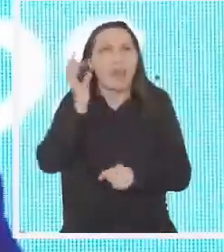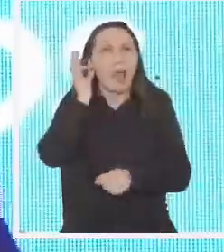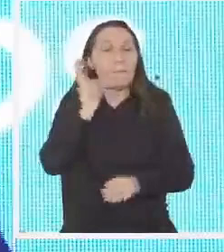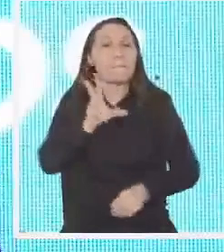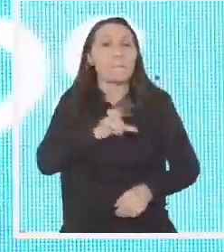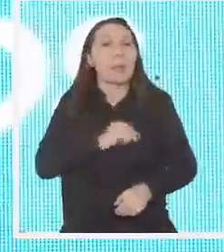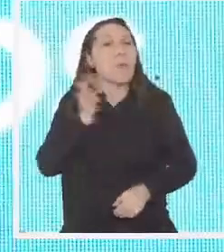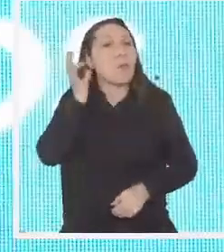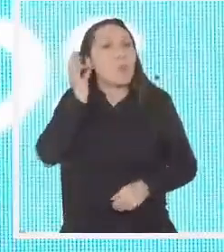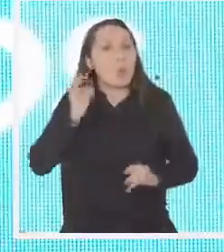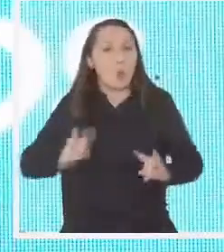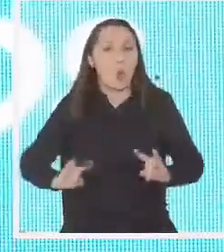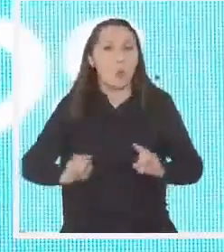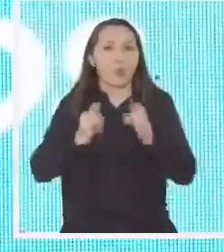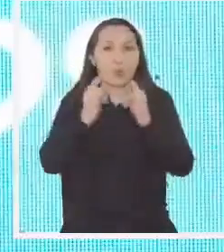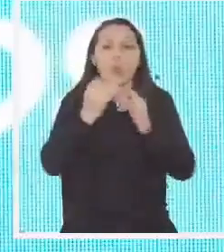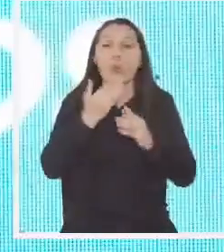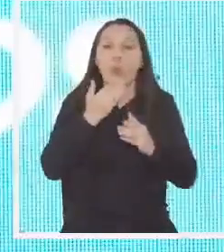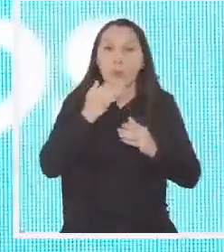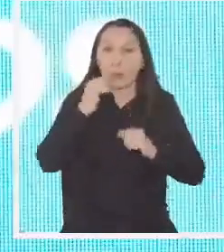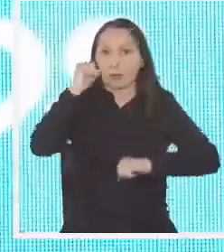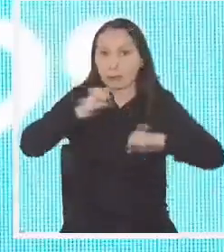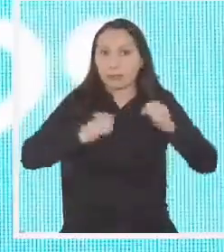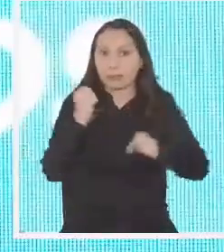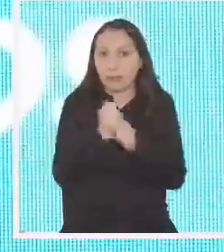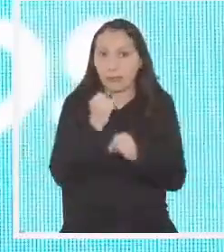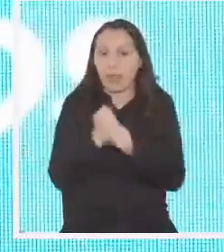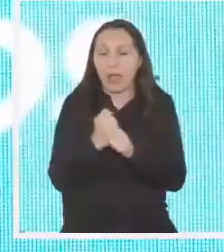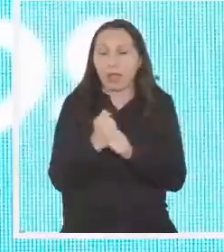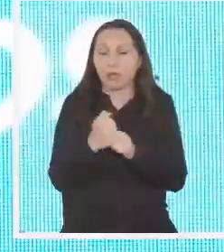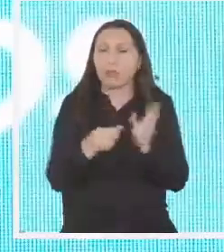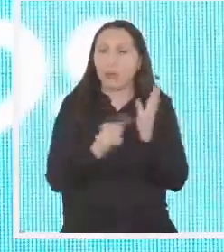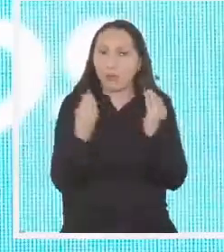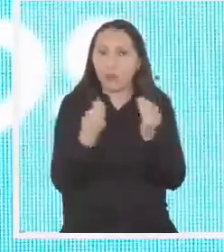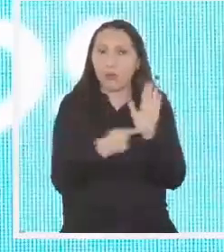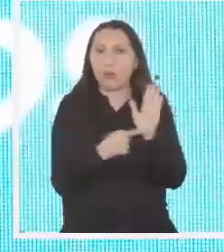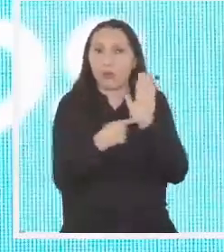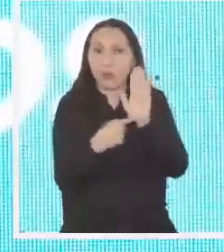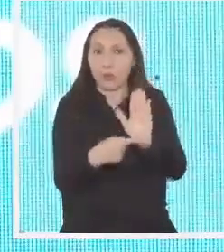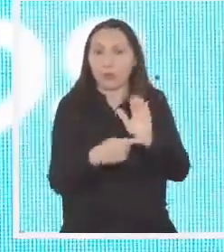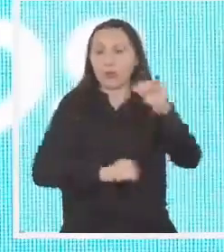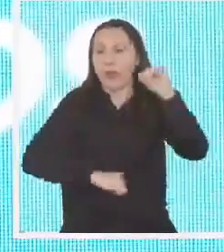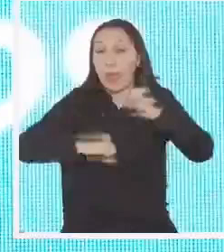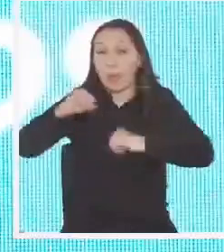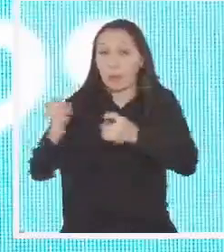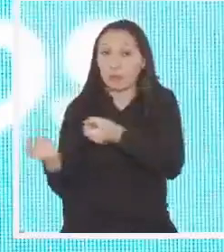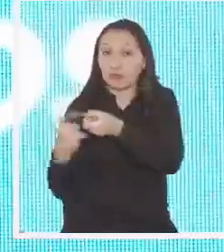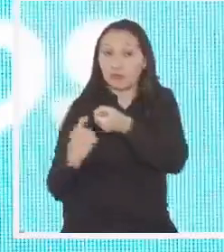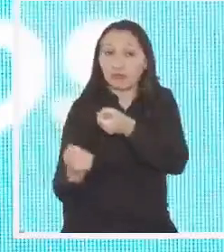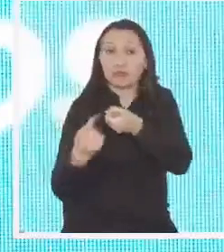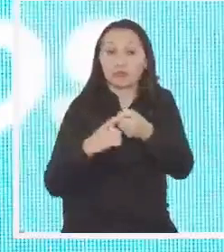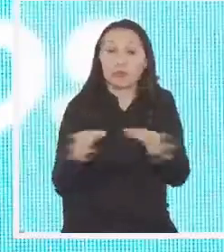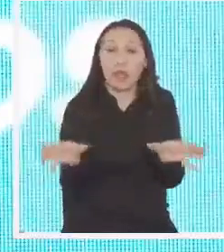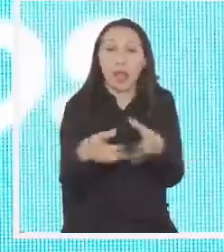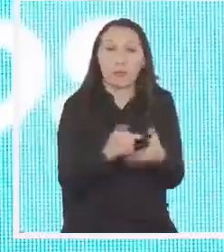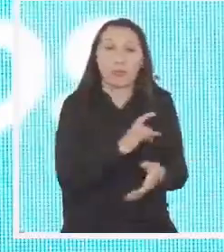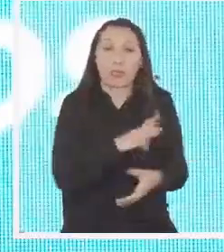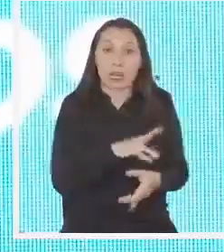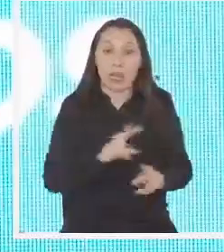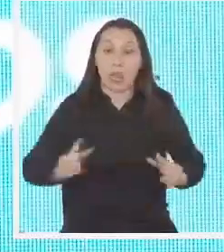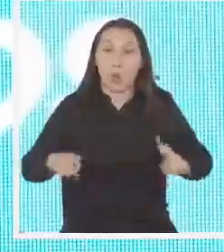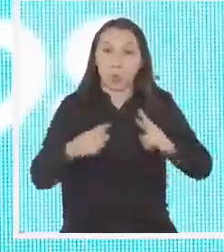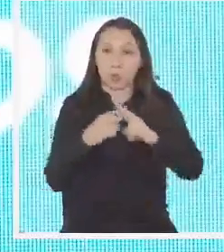el Premio Mujer Construye y que han hecho camino en esta industria. Y en eso destaco el que las empresas asociadas a la Cámara Chilena de la